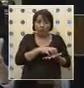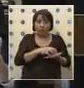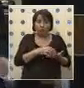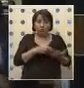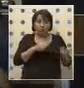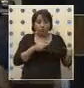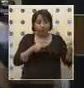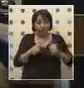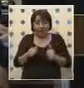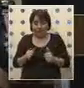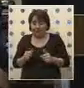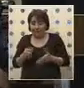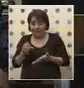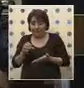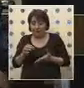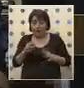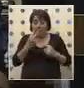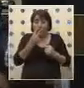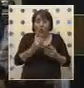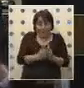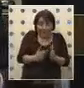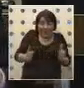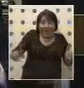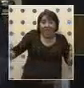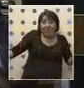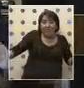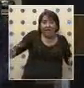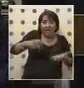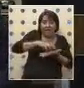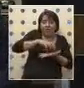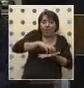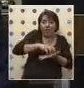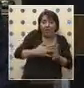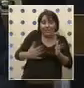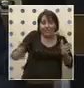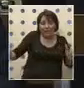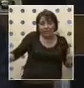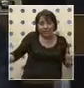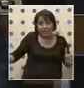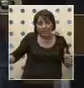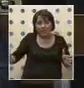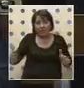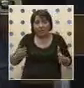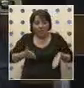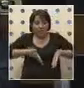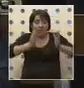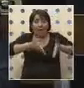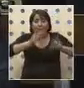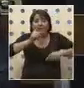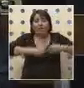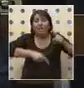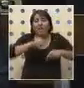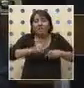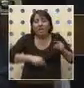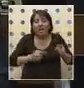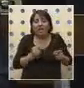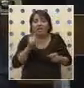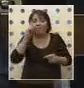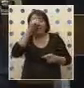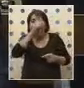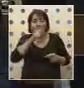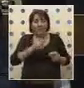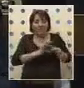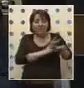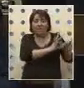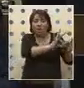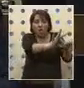Santiago hasta Valdivia. Esa la extensión territorial de mi región. Y la inmensa mayoría de ellos son caminos de tierra, caminos de enormes dificultades